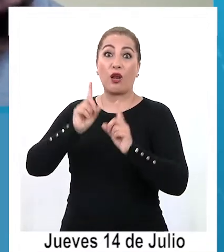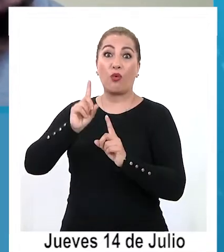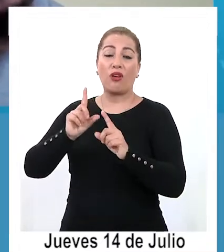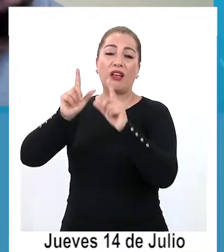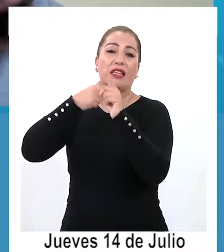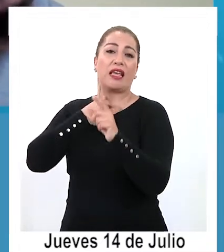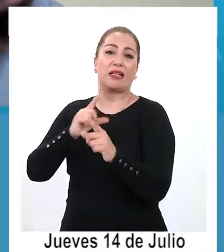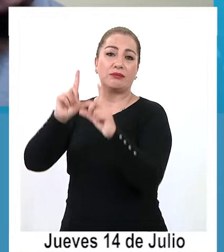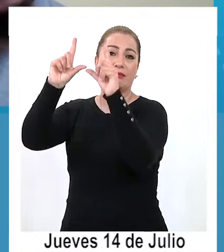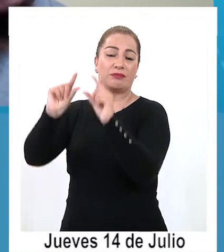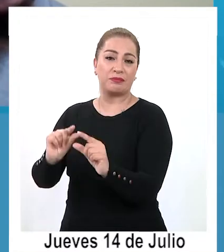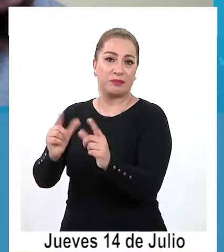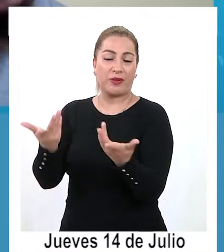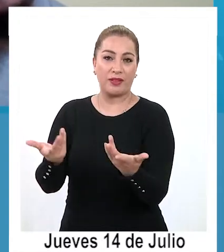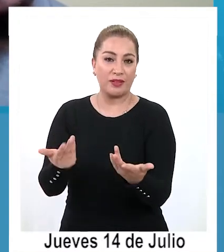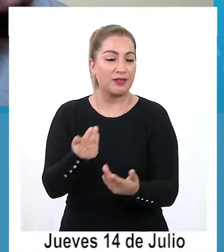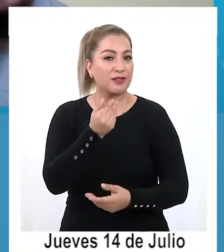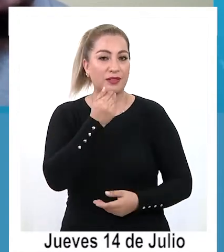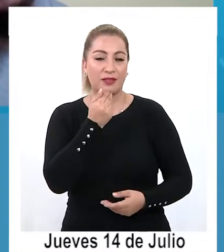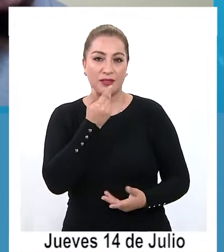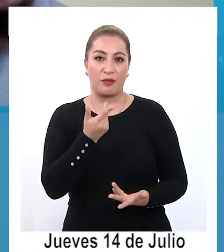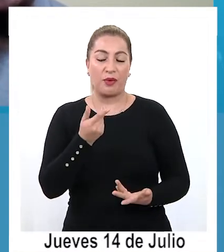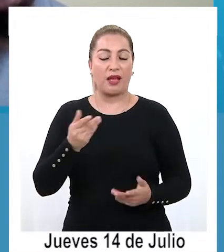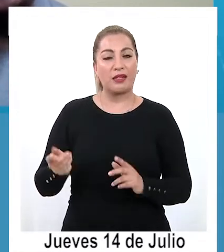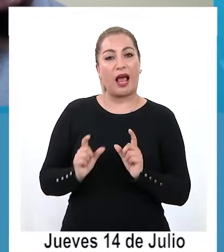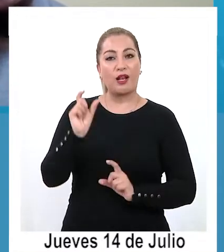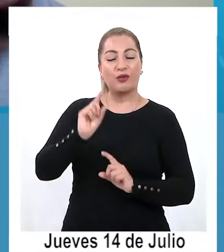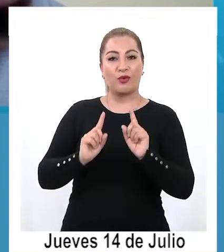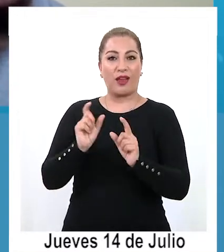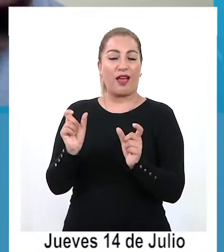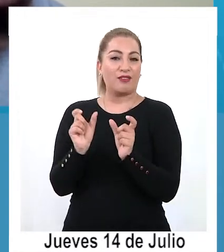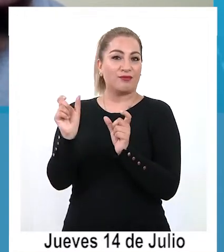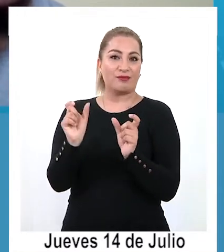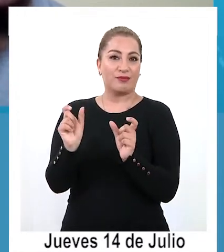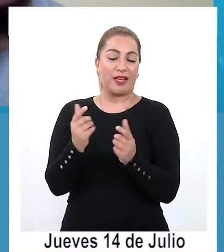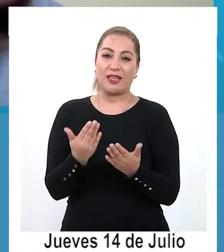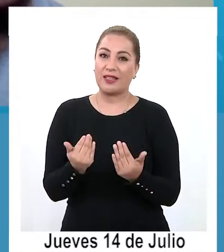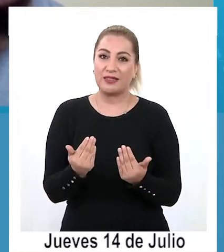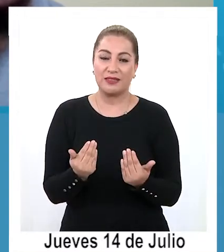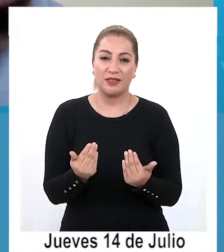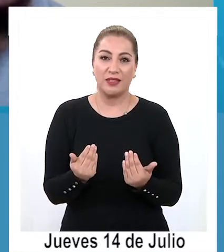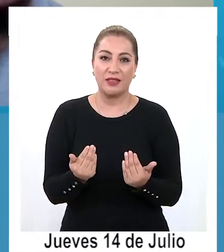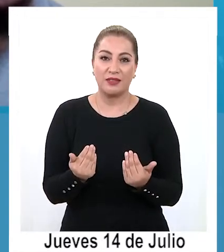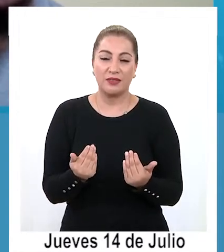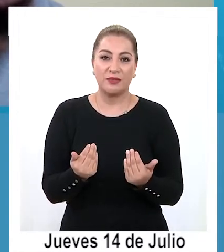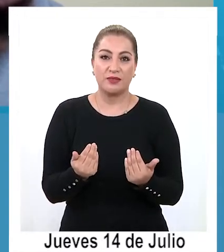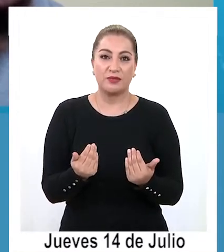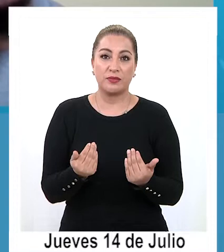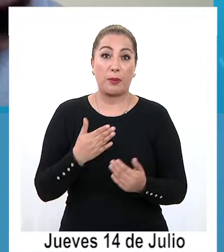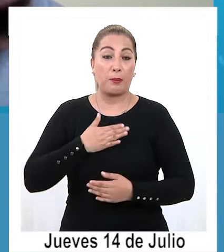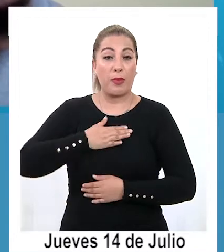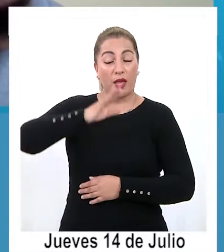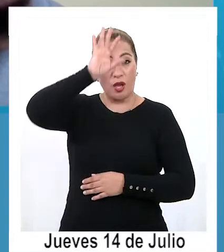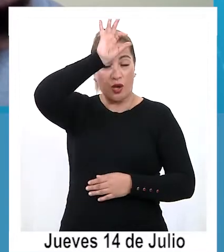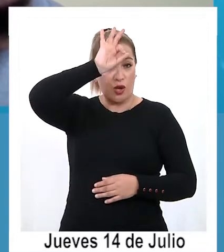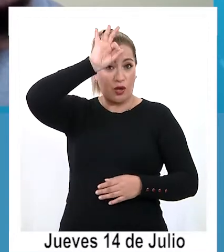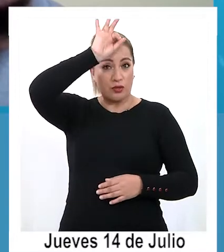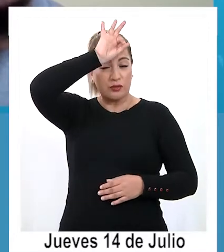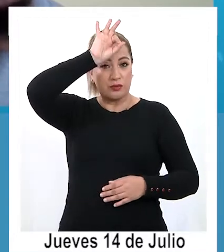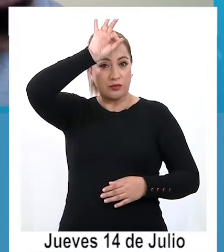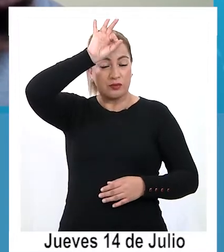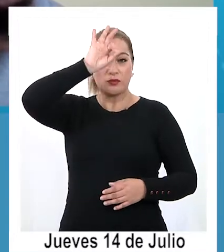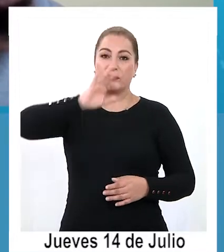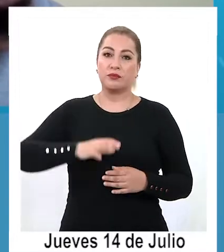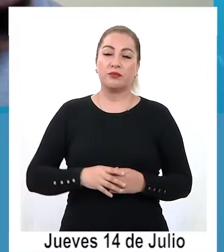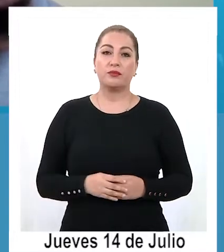enunciados o darle algún realce a algunas cosas que necesariamente no debiesen, a juicio mío,